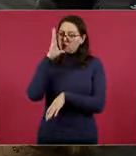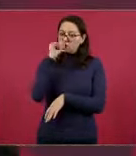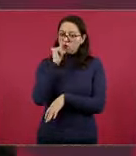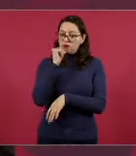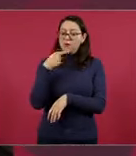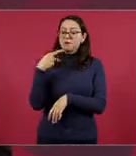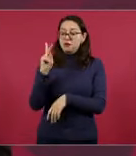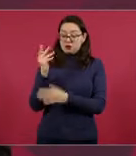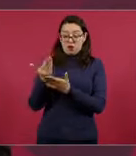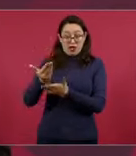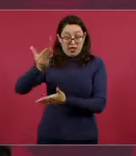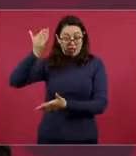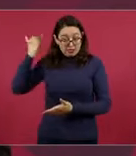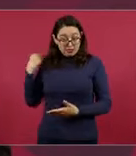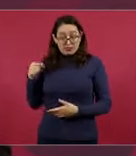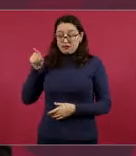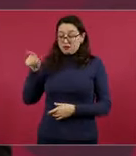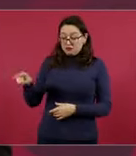dinamita